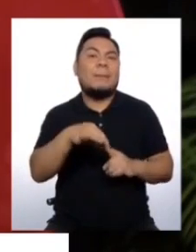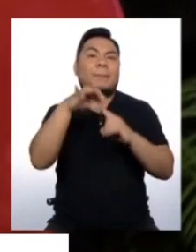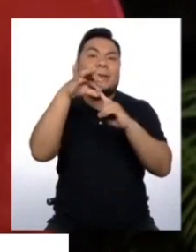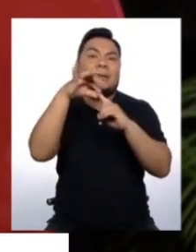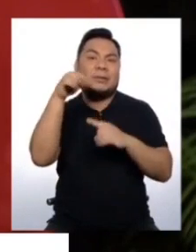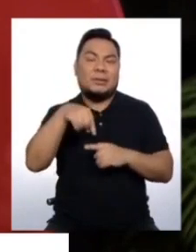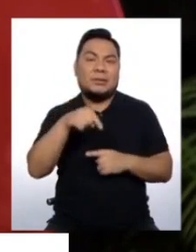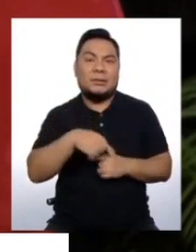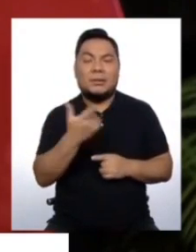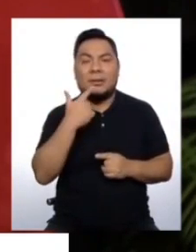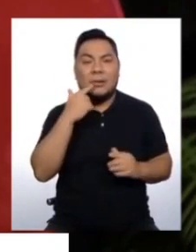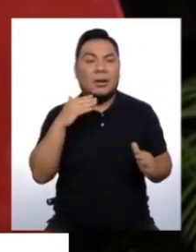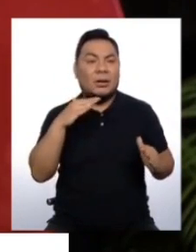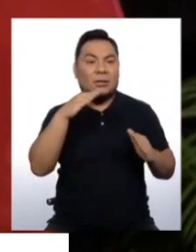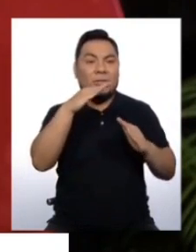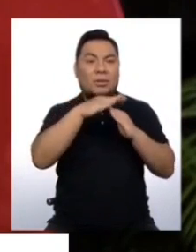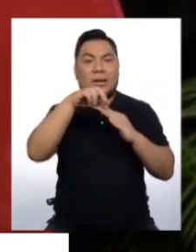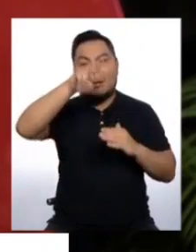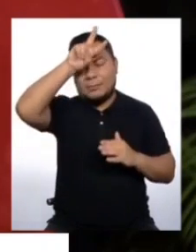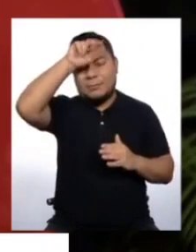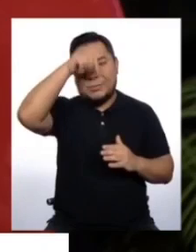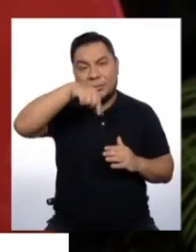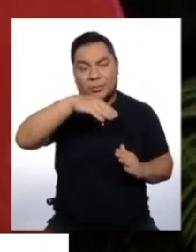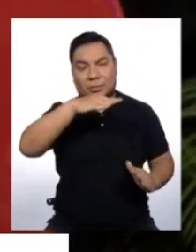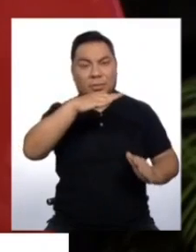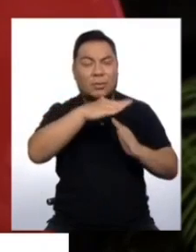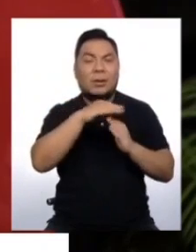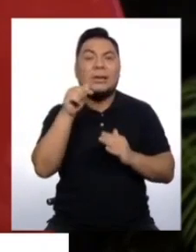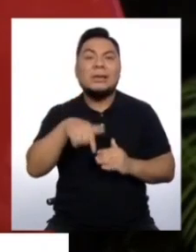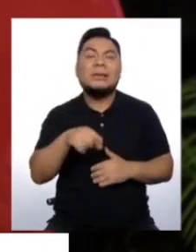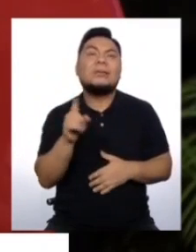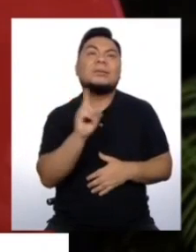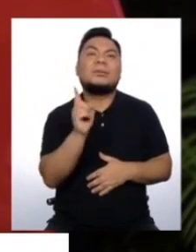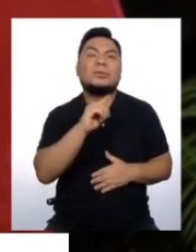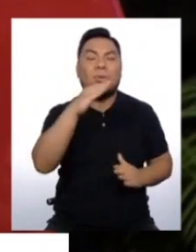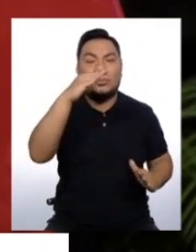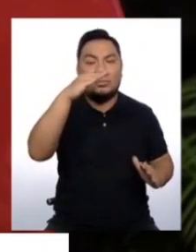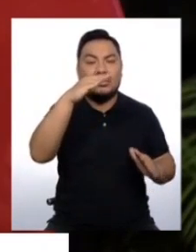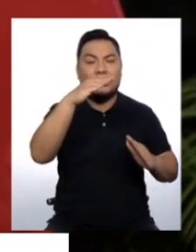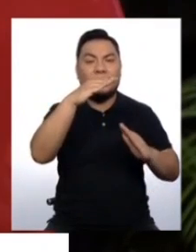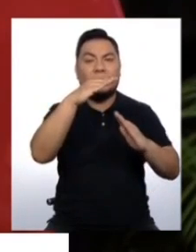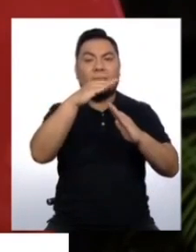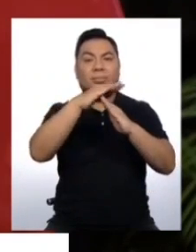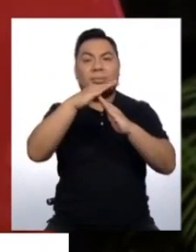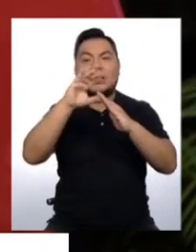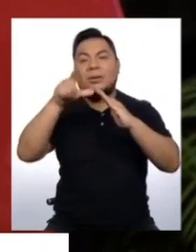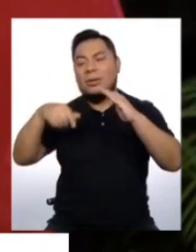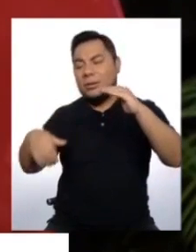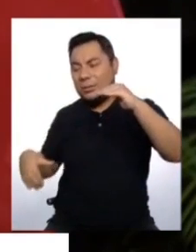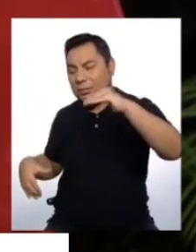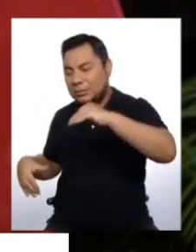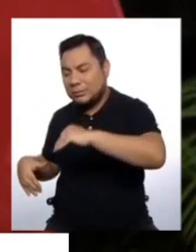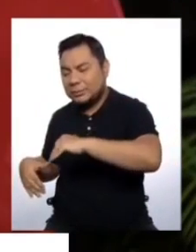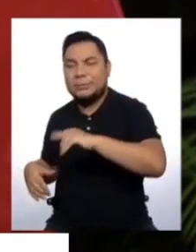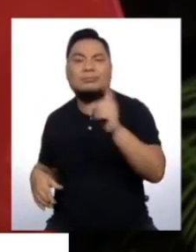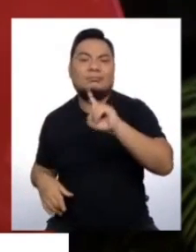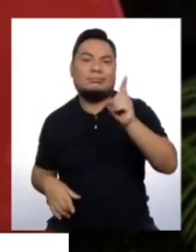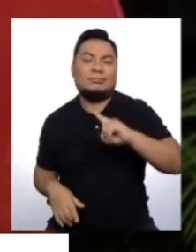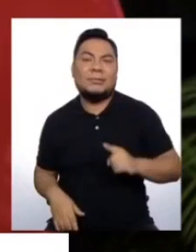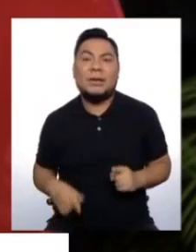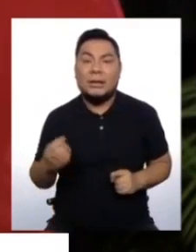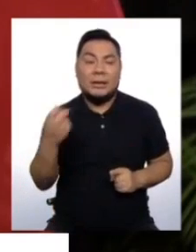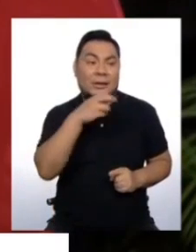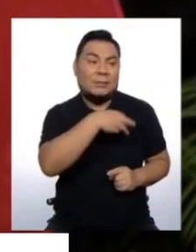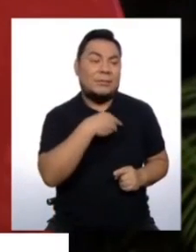la figura geométrica que tiene el Perú, que no va a ser una subida y una bajada, sino que es una subida, y como lo ha dicho